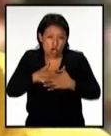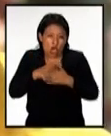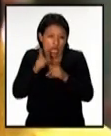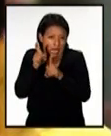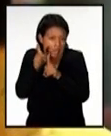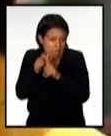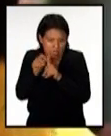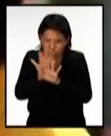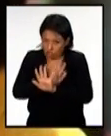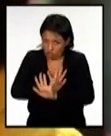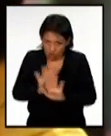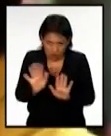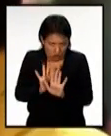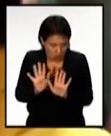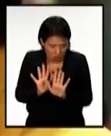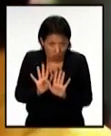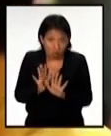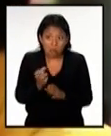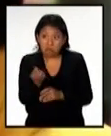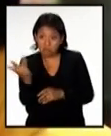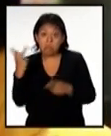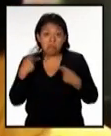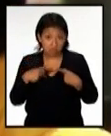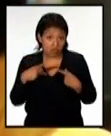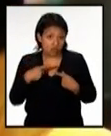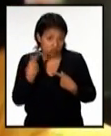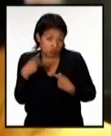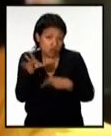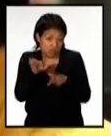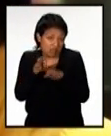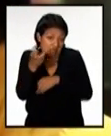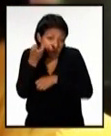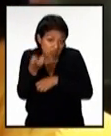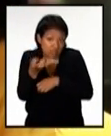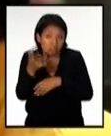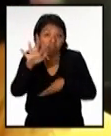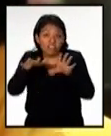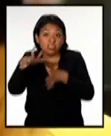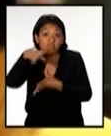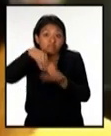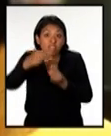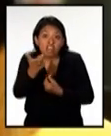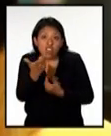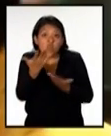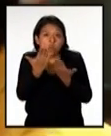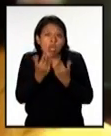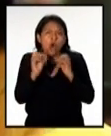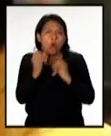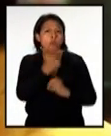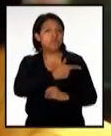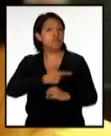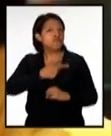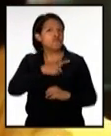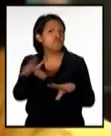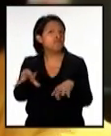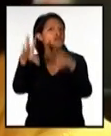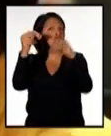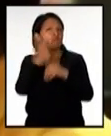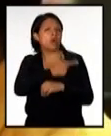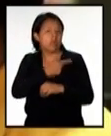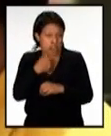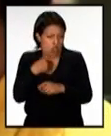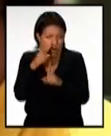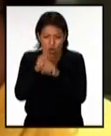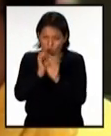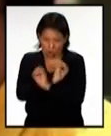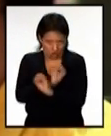criticamos esa parte, pues porque mucha gente a eso se dedica por falta de recursos o porque les gusta, vaya, no criticamos esa parte,